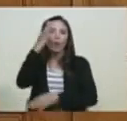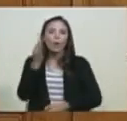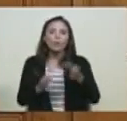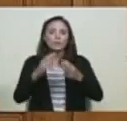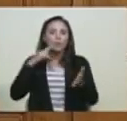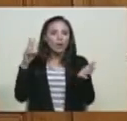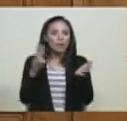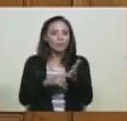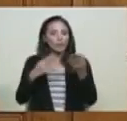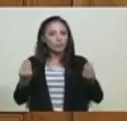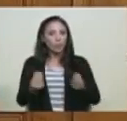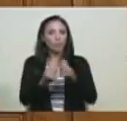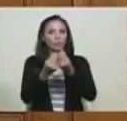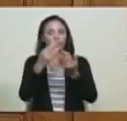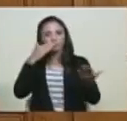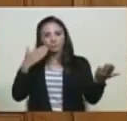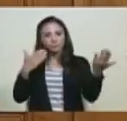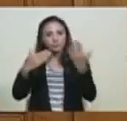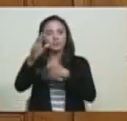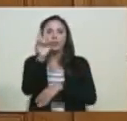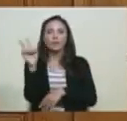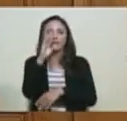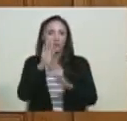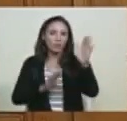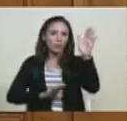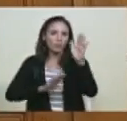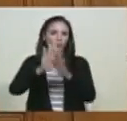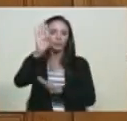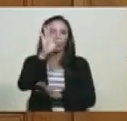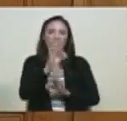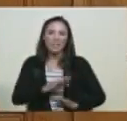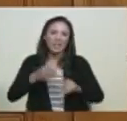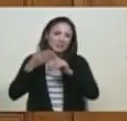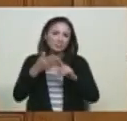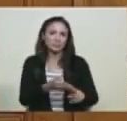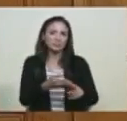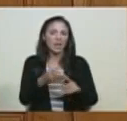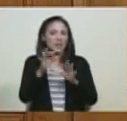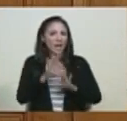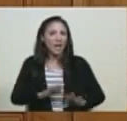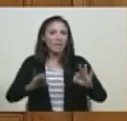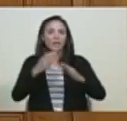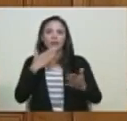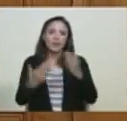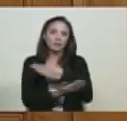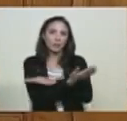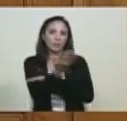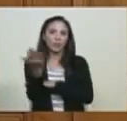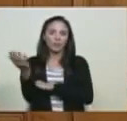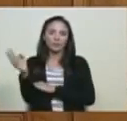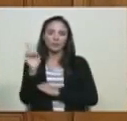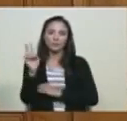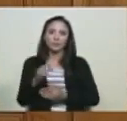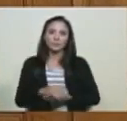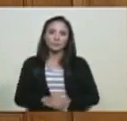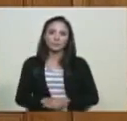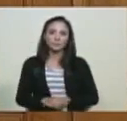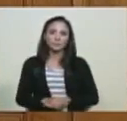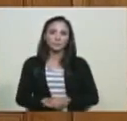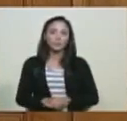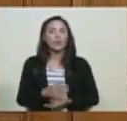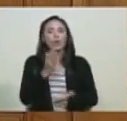con la verdad y construyendo la Venezuela potencia. Que nada ni nadie nos detenga. Muchas gracias, Venezuela.